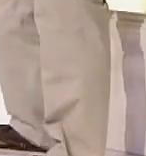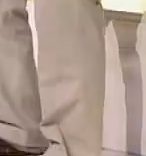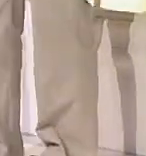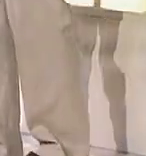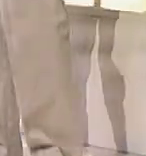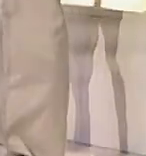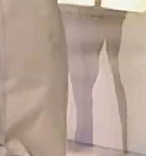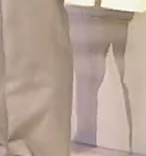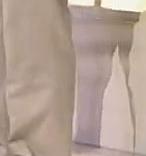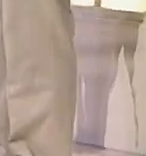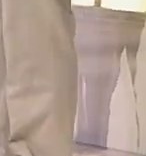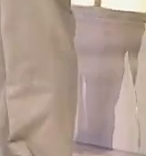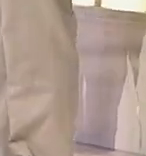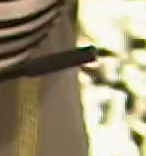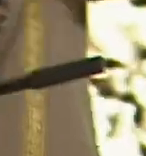que es el hijo mío.